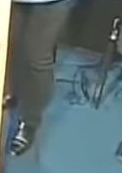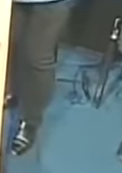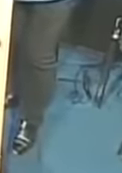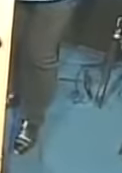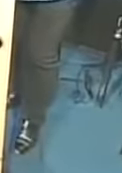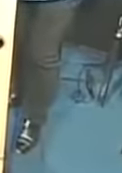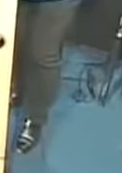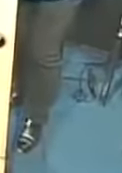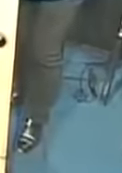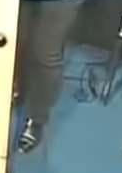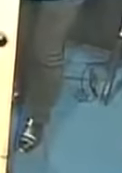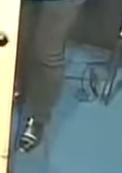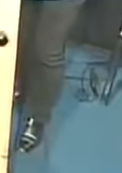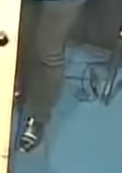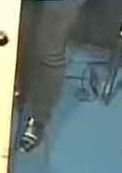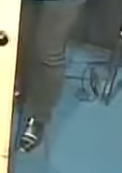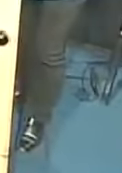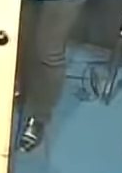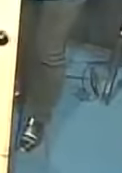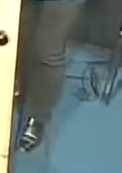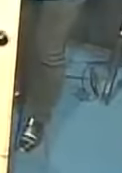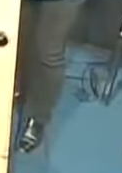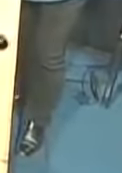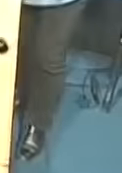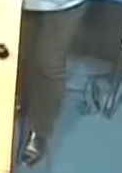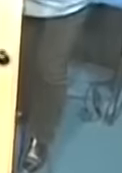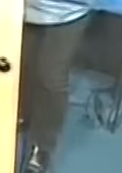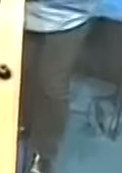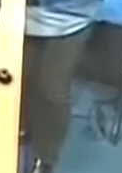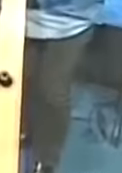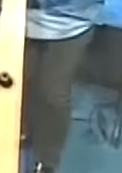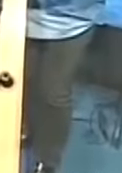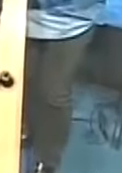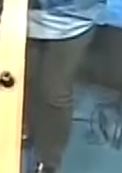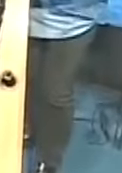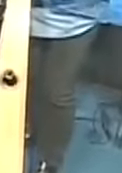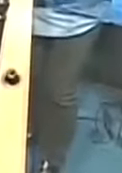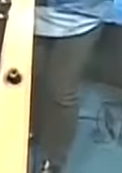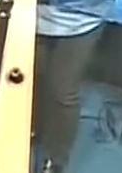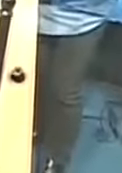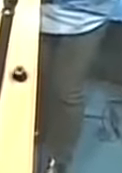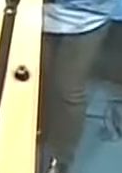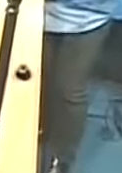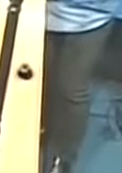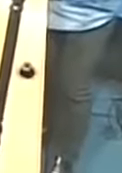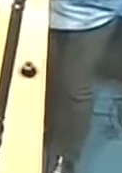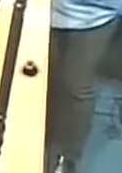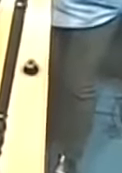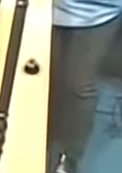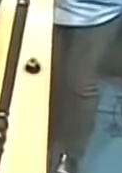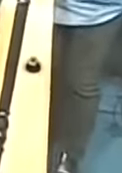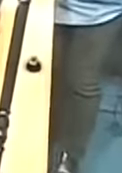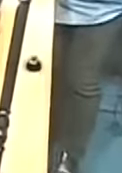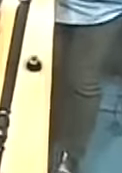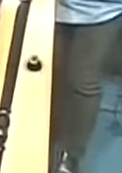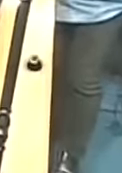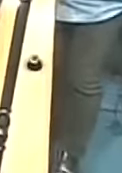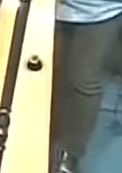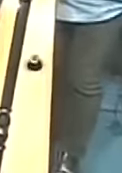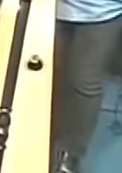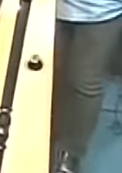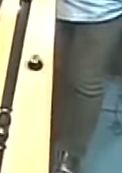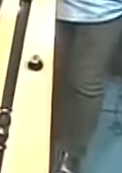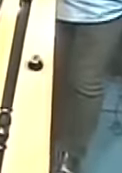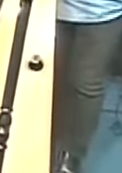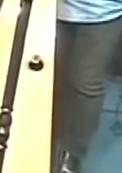estas manifestaciones también para demostrar la validez del Acuerdo de Ginebra y continúa